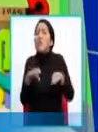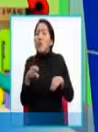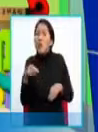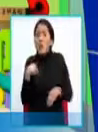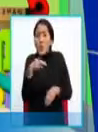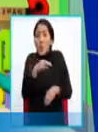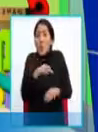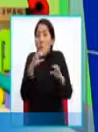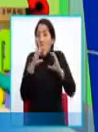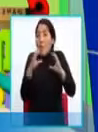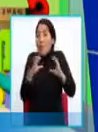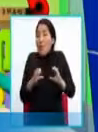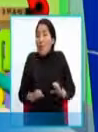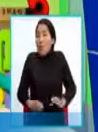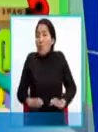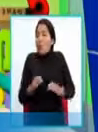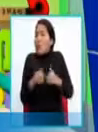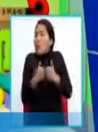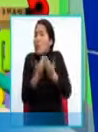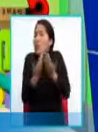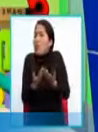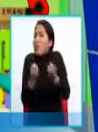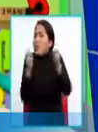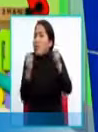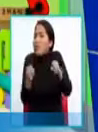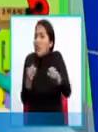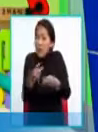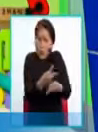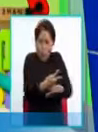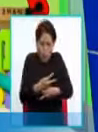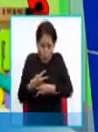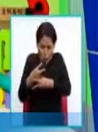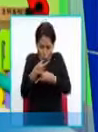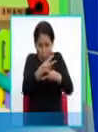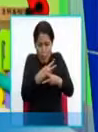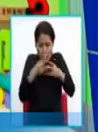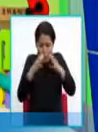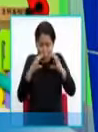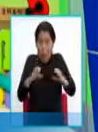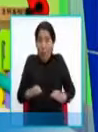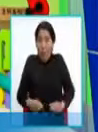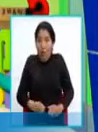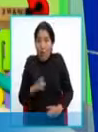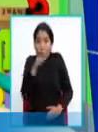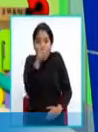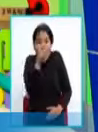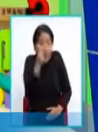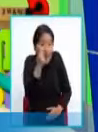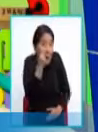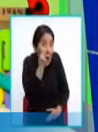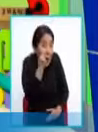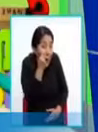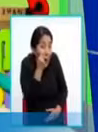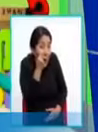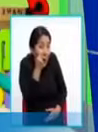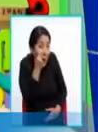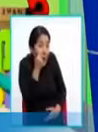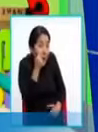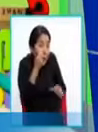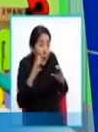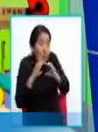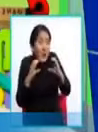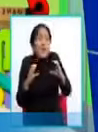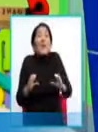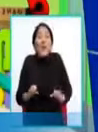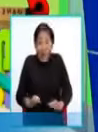primaria que, insisto, están aprendiendo a aprender, literalmente, porque esa es una de las competencias que se adquiere,